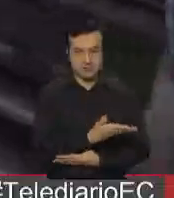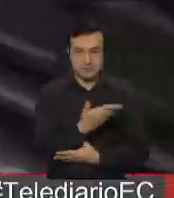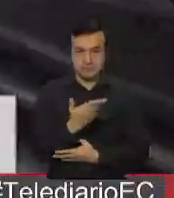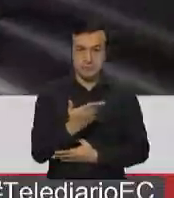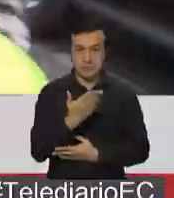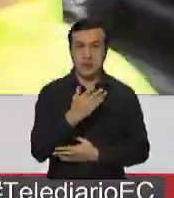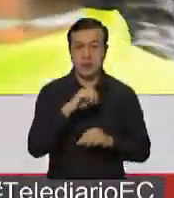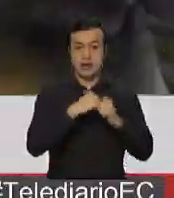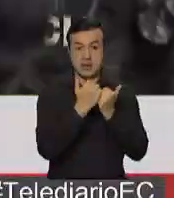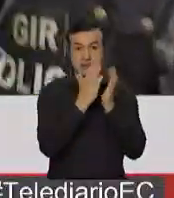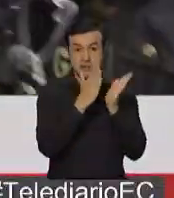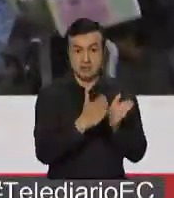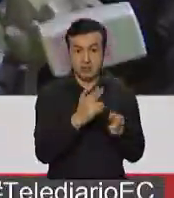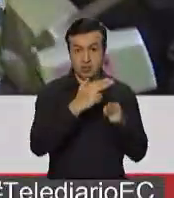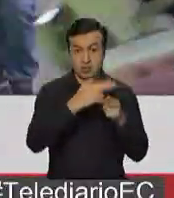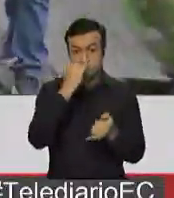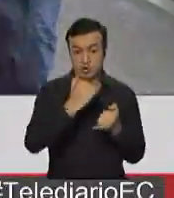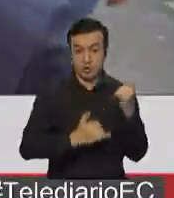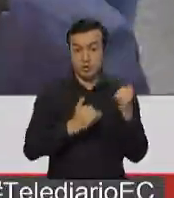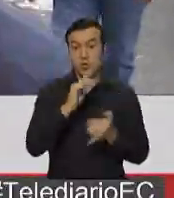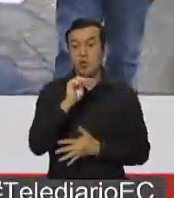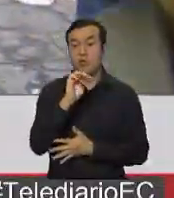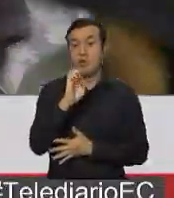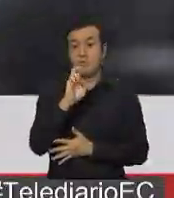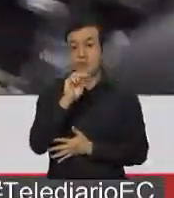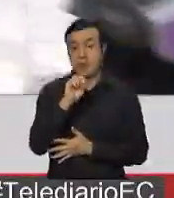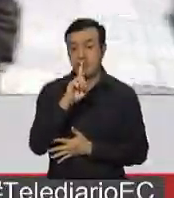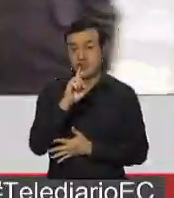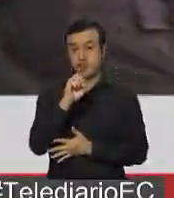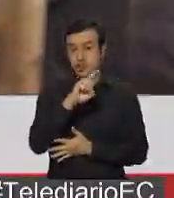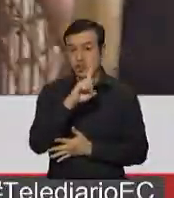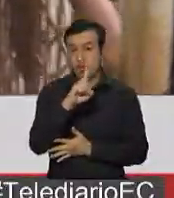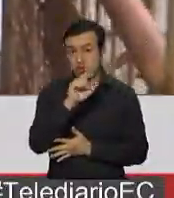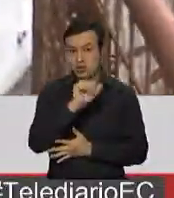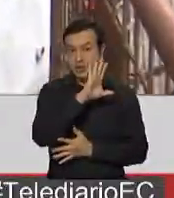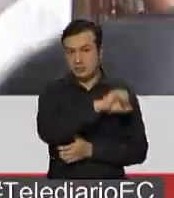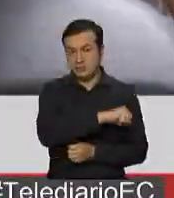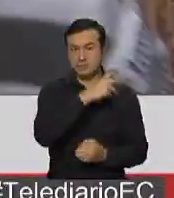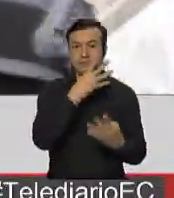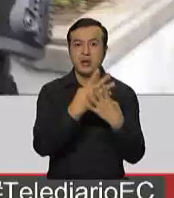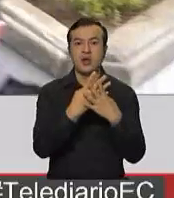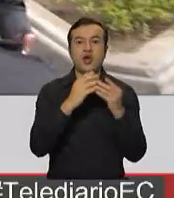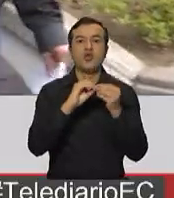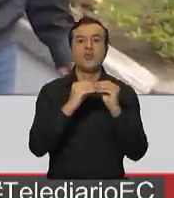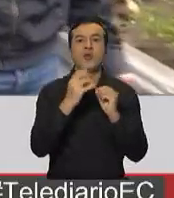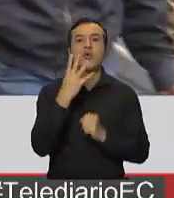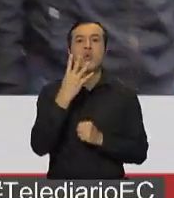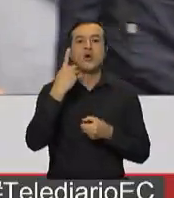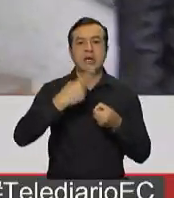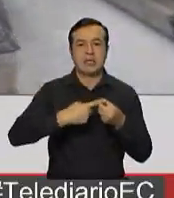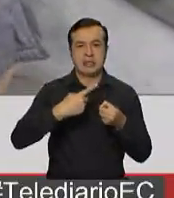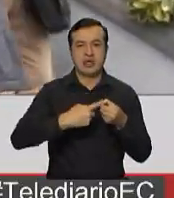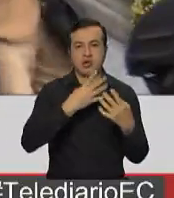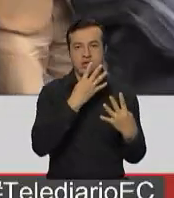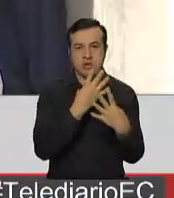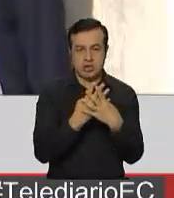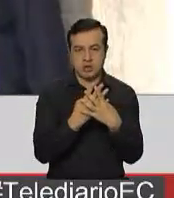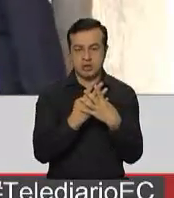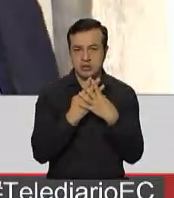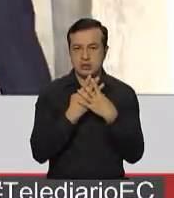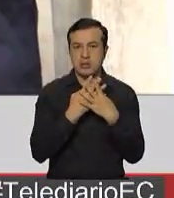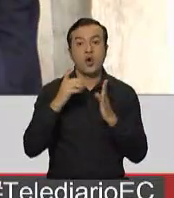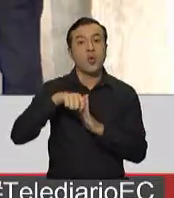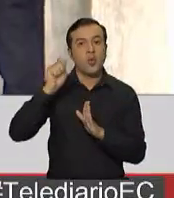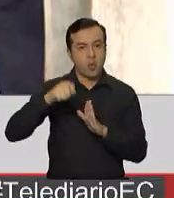Daniel Mendoza, asambleísta por Alianza País, fue trasladado a la cárcel 4 por decisión del juez de la Corte Nacional de Justicia, Marco Rodríguez,